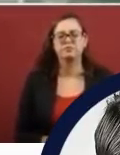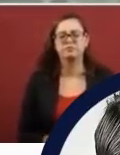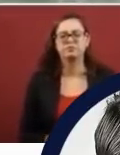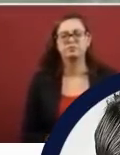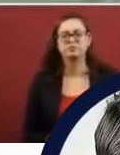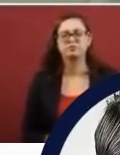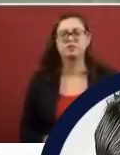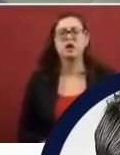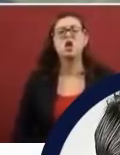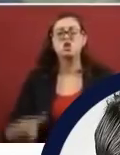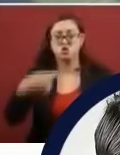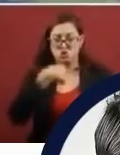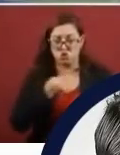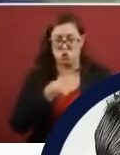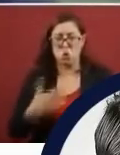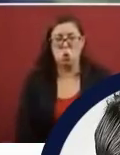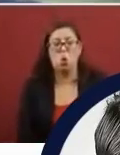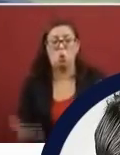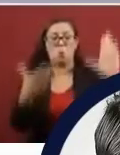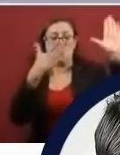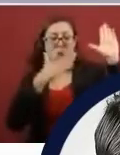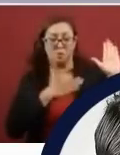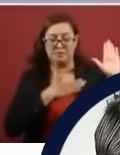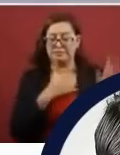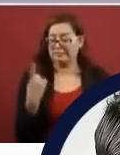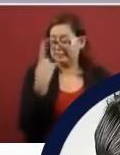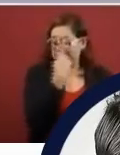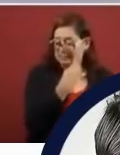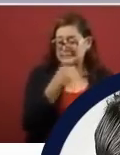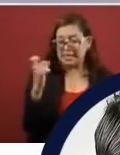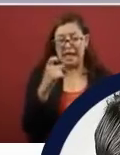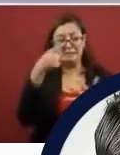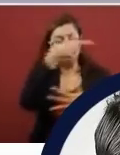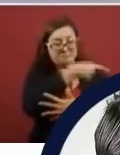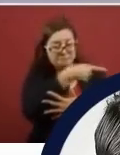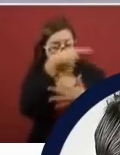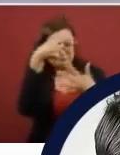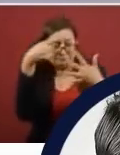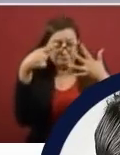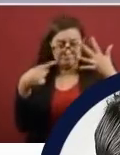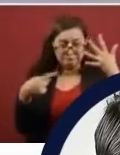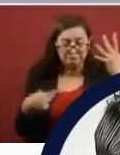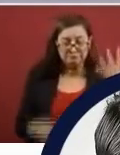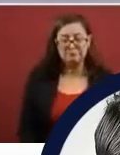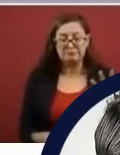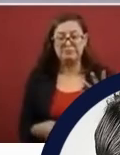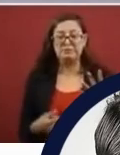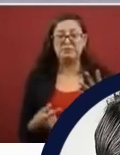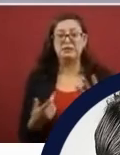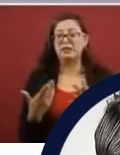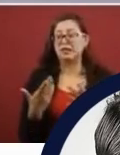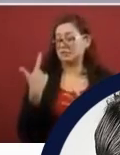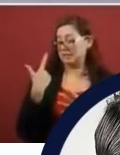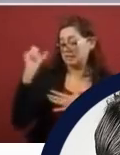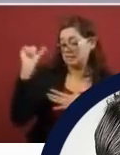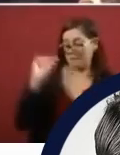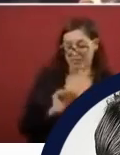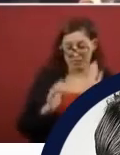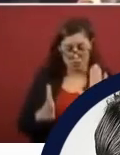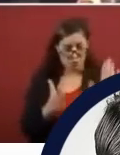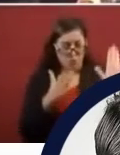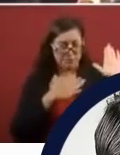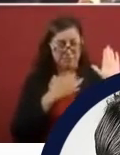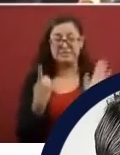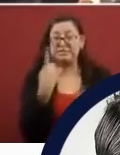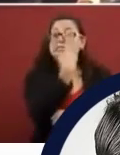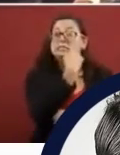país es que al no reconocer y no respetar al presidente como interlocutor, no respetarlo como un líder